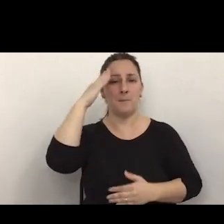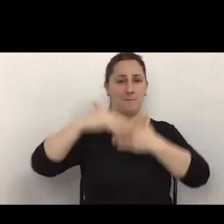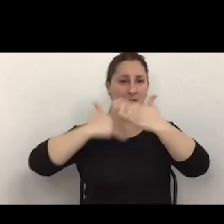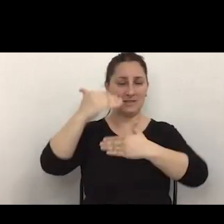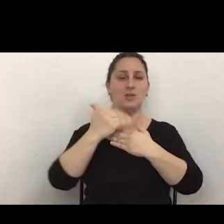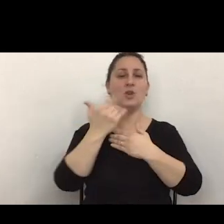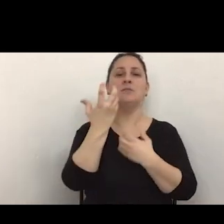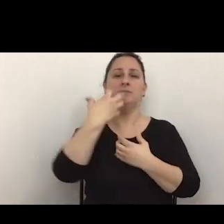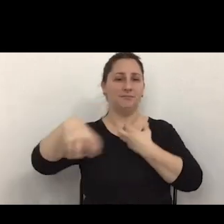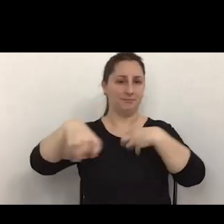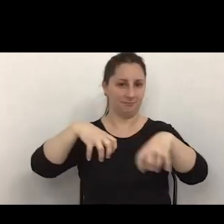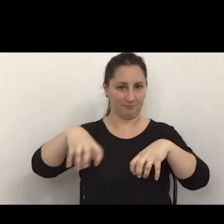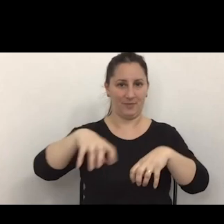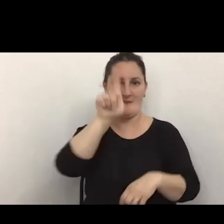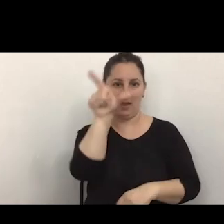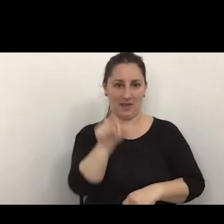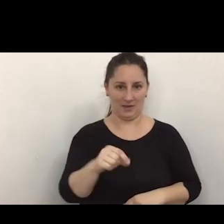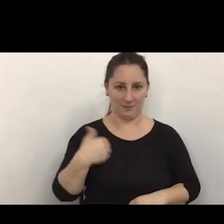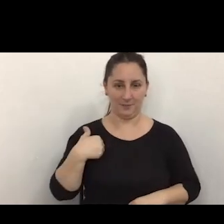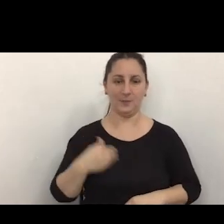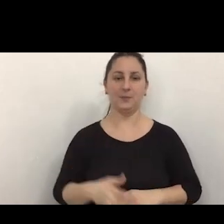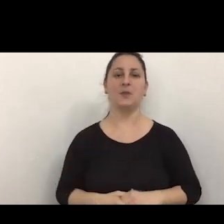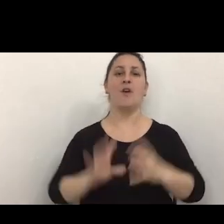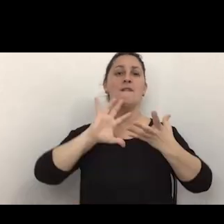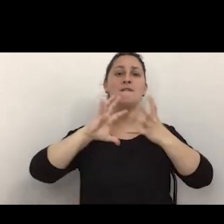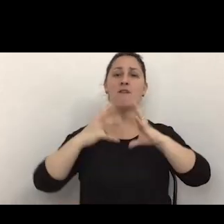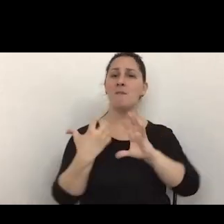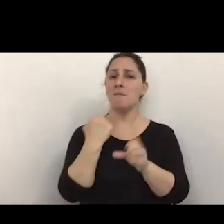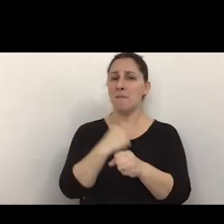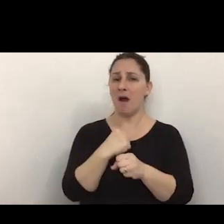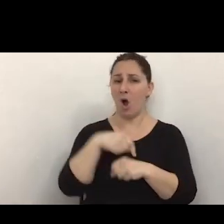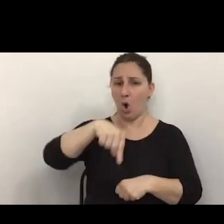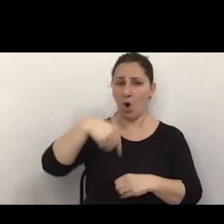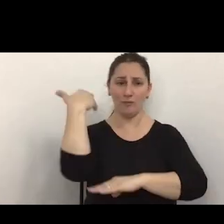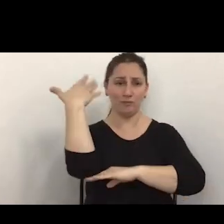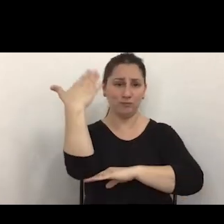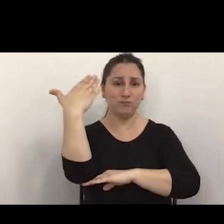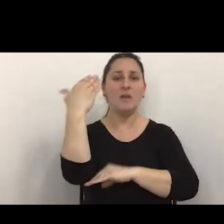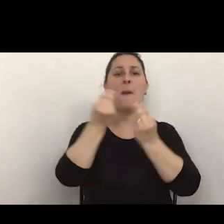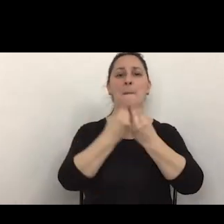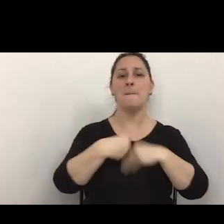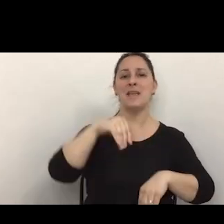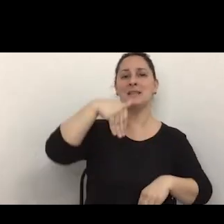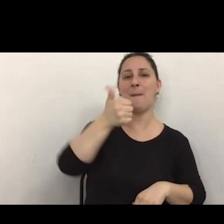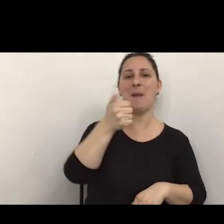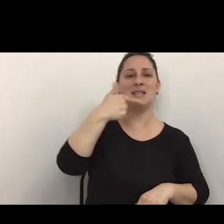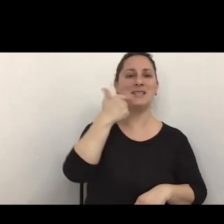todas las seccionales del país. La modalidad de la jornada, como siempre, inicia la doctora Cristina